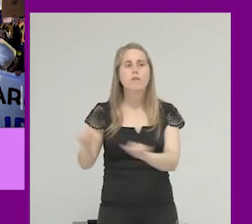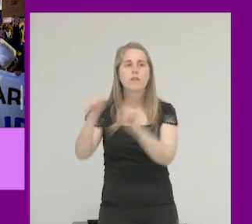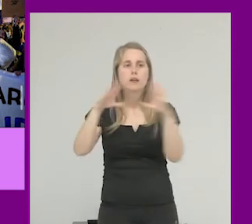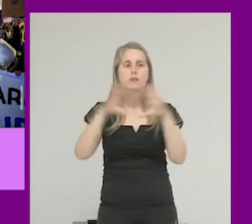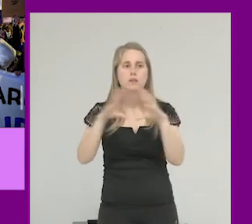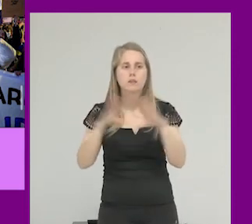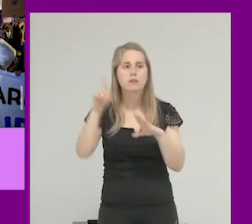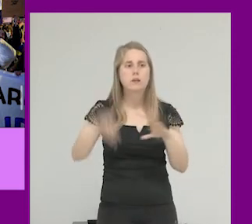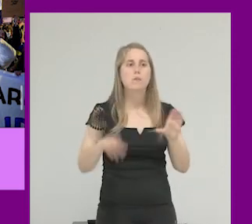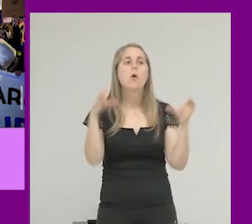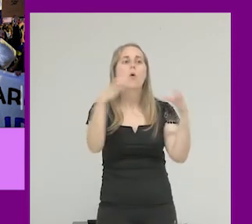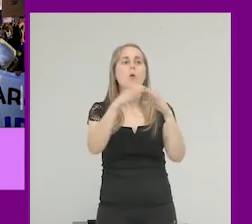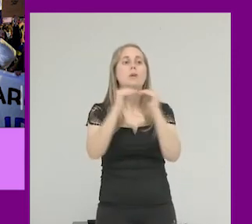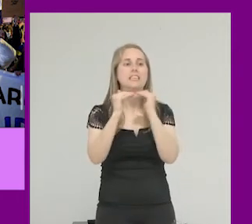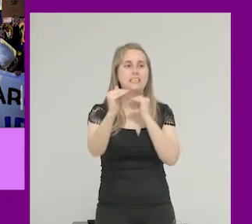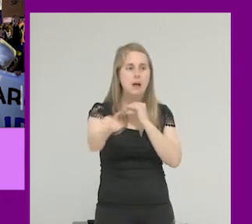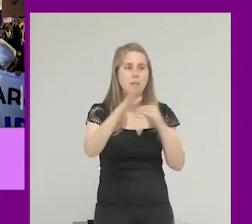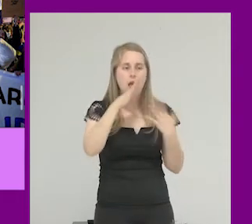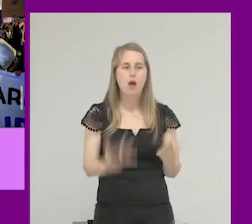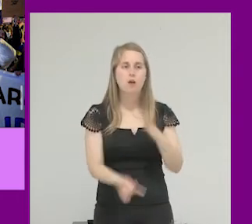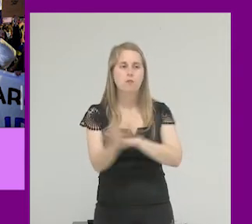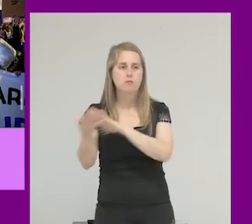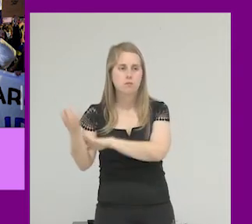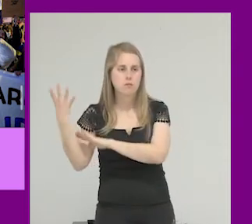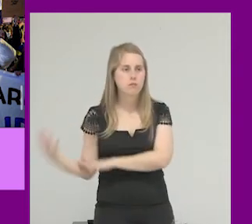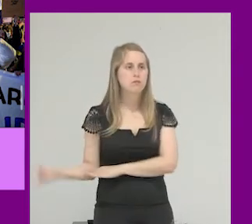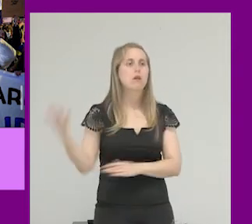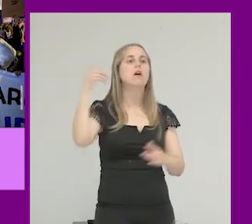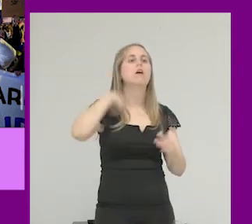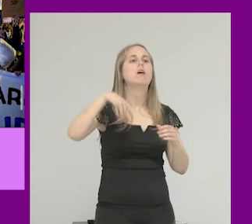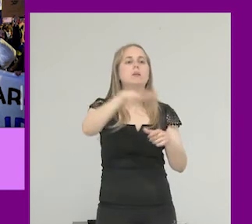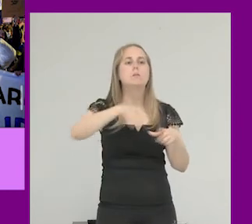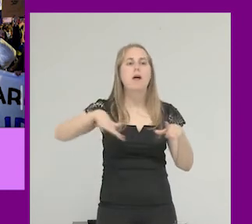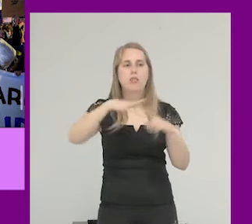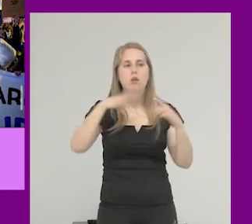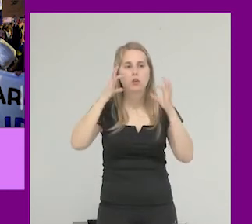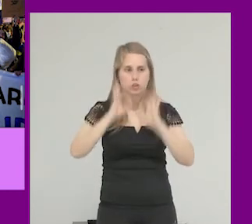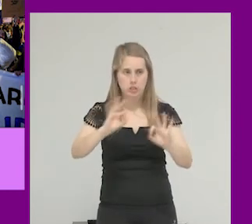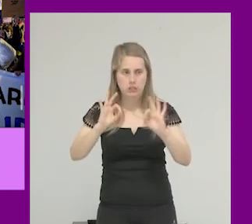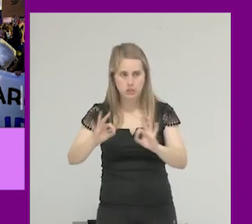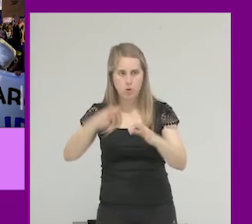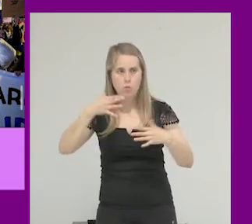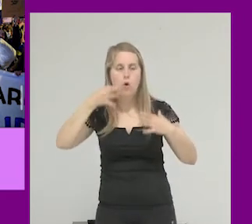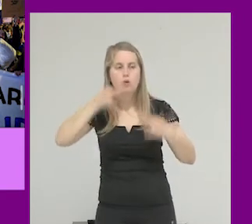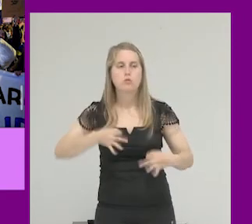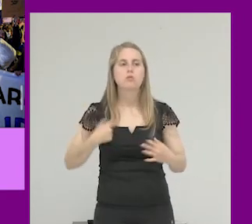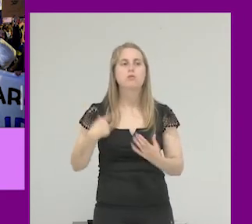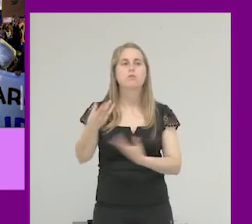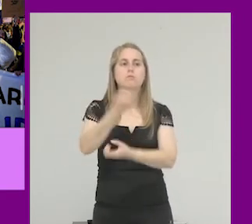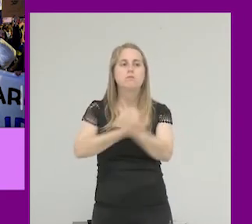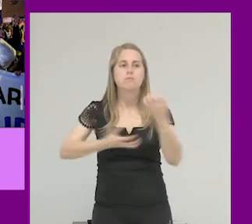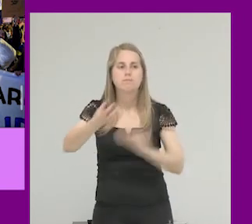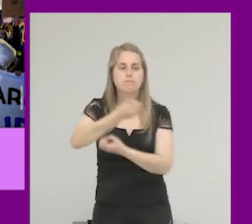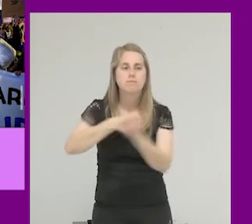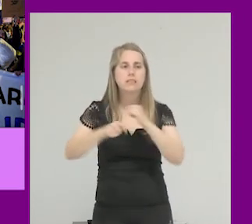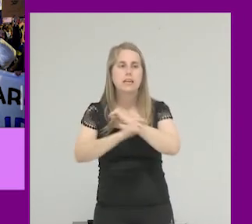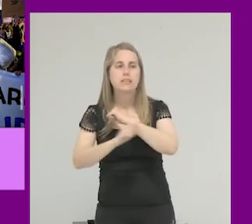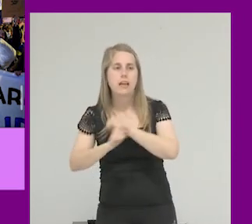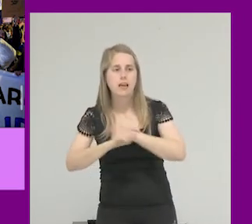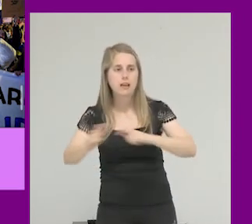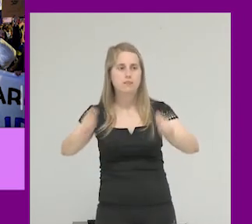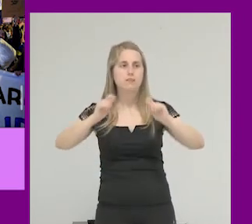grupos estables que se están creando como espacios seguros de encuentro y de apoyo para compartir estrategias que nos permitan